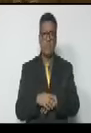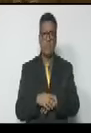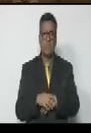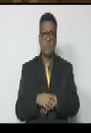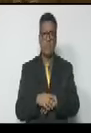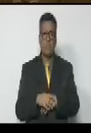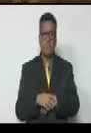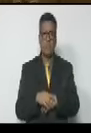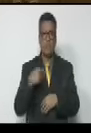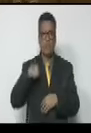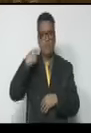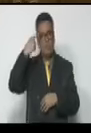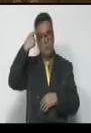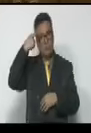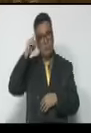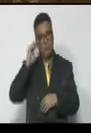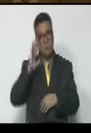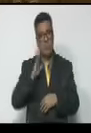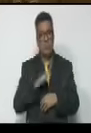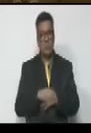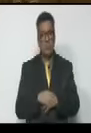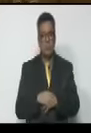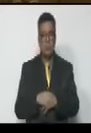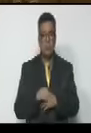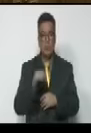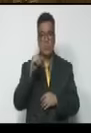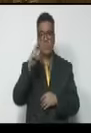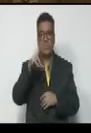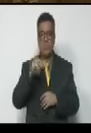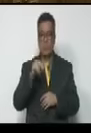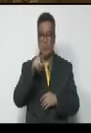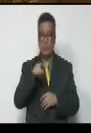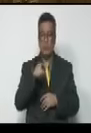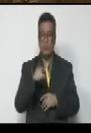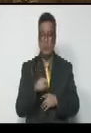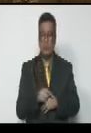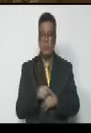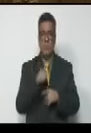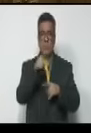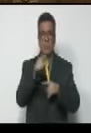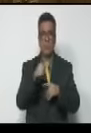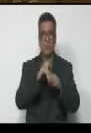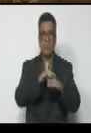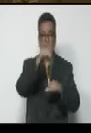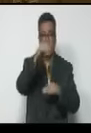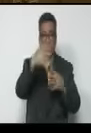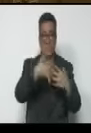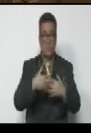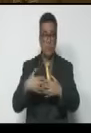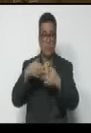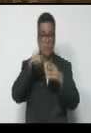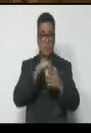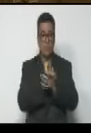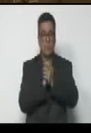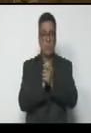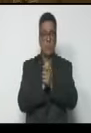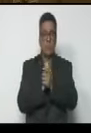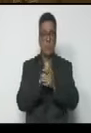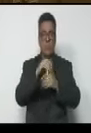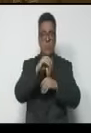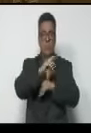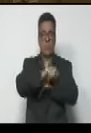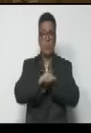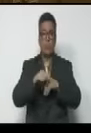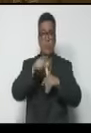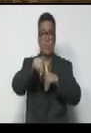como pareciera que no le es suficiente a los señores imperialistas y a sus mis amigos lacayos